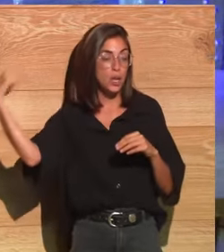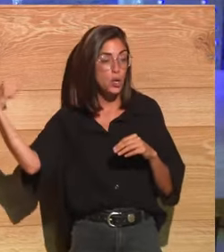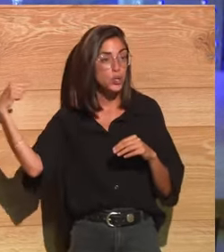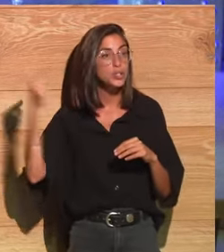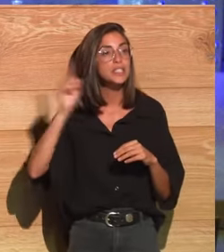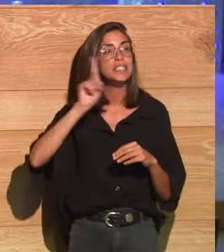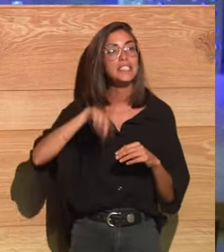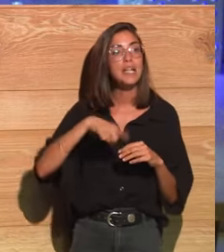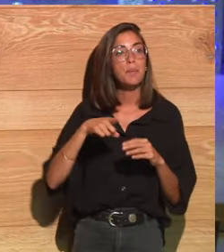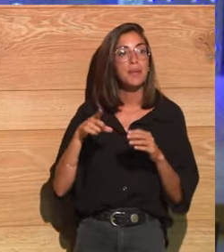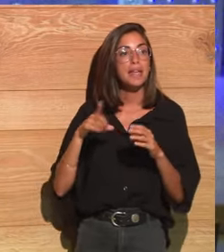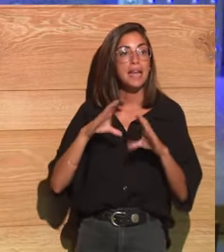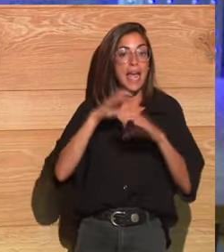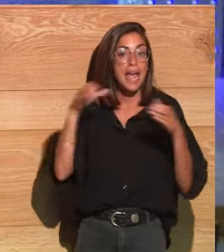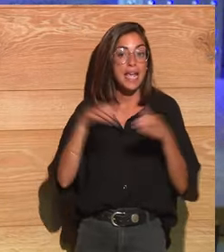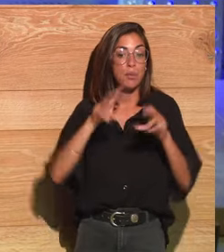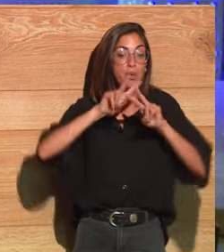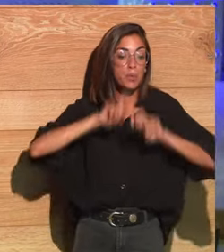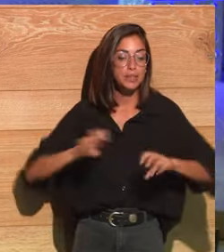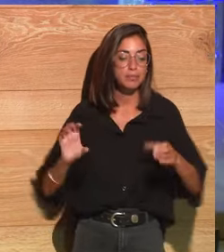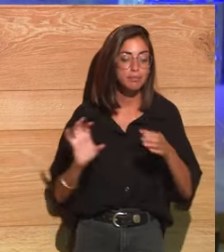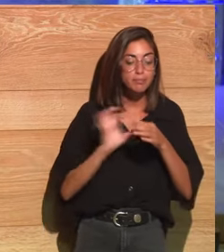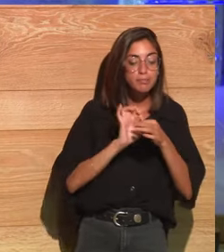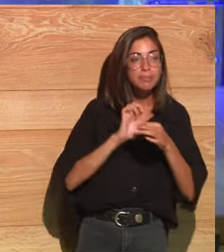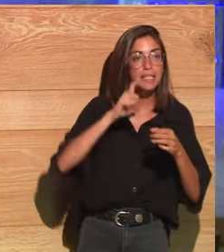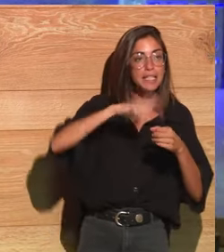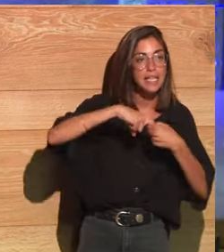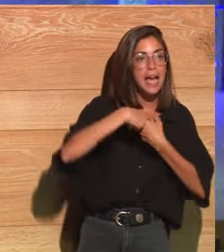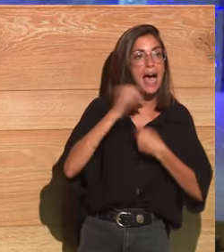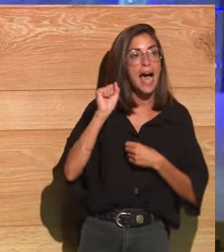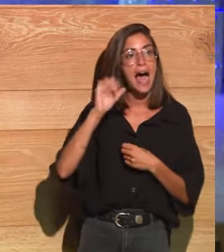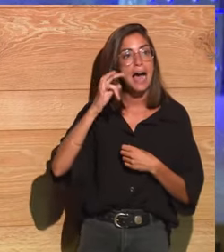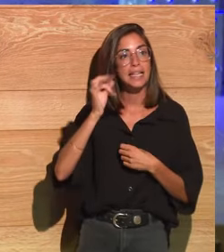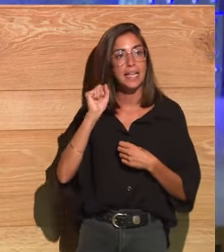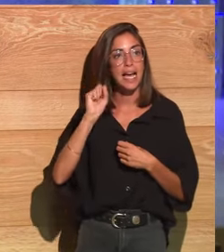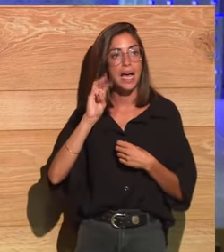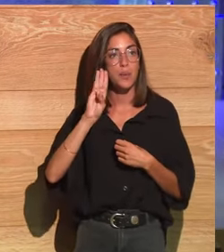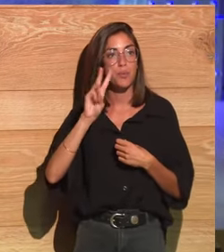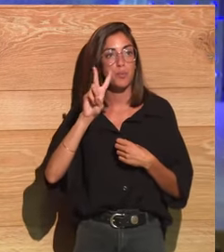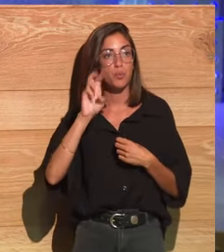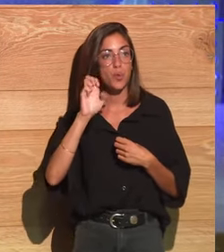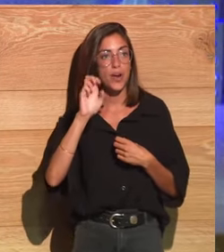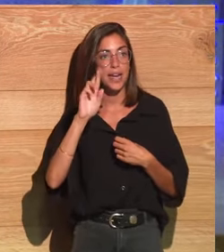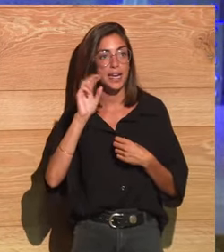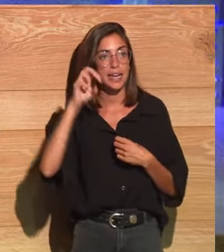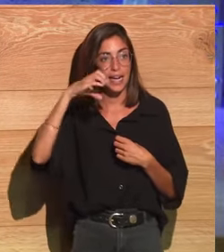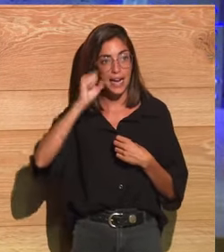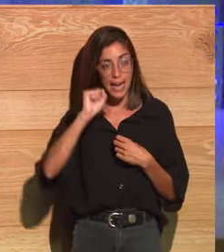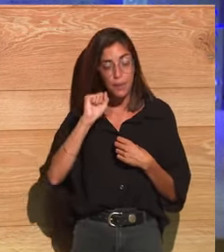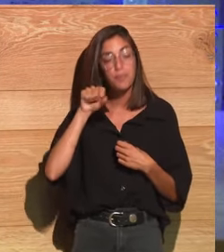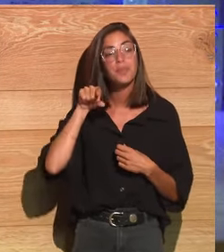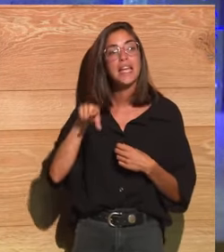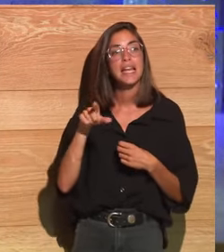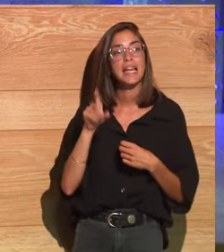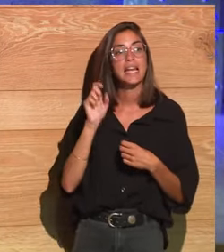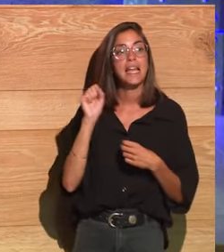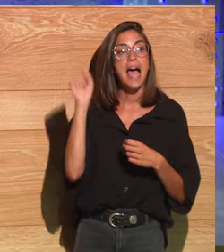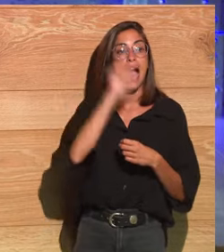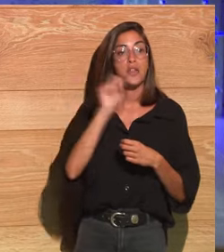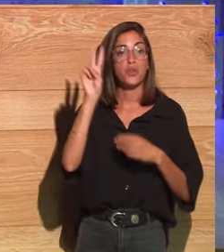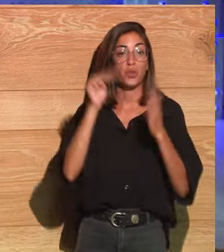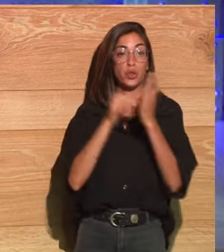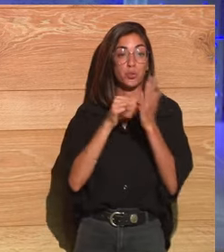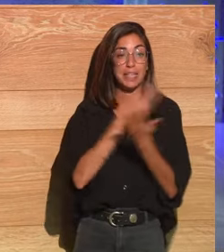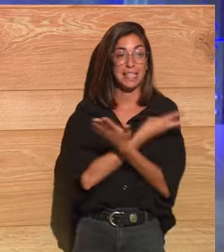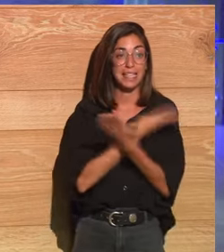ha formado parte del equipo de investigación de Atapuerca desde el año 96 y desde 2019 es su